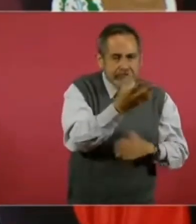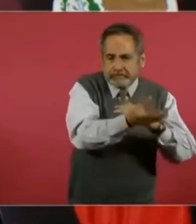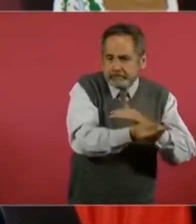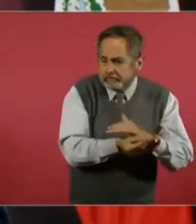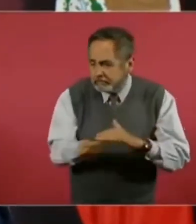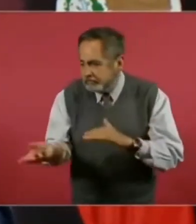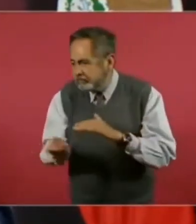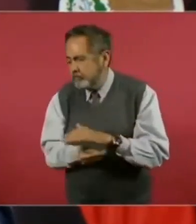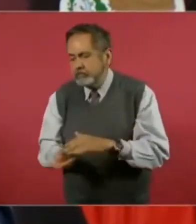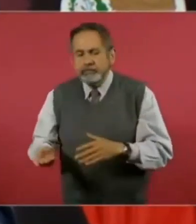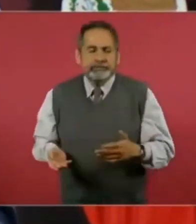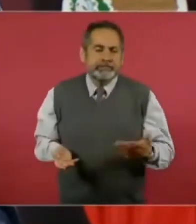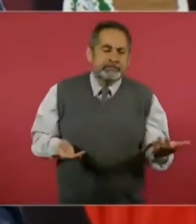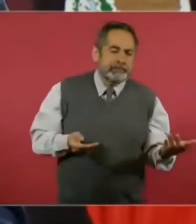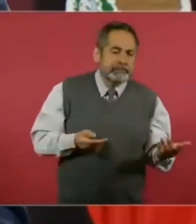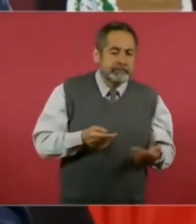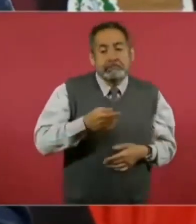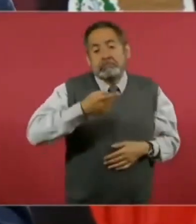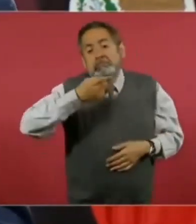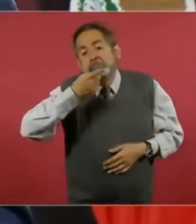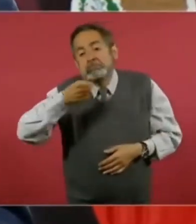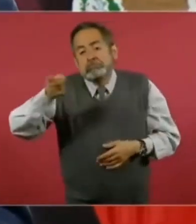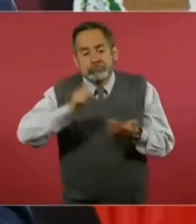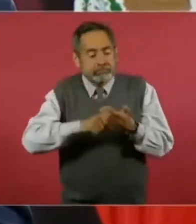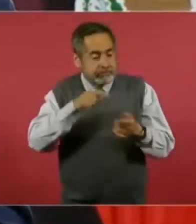fue un operativo para que esas armas